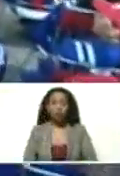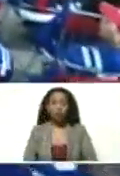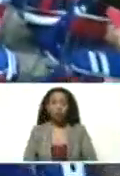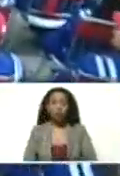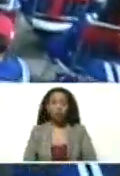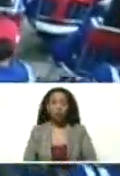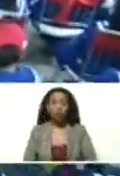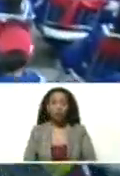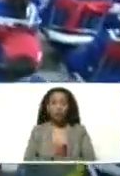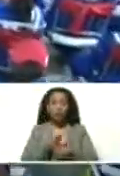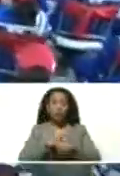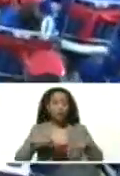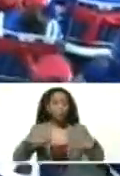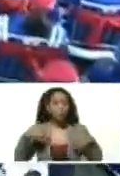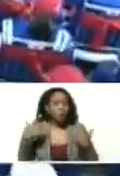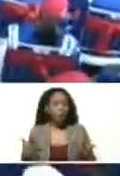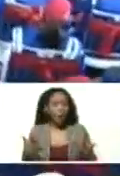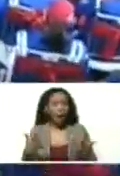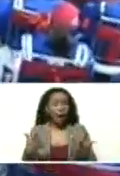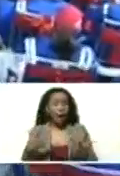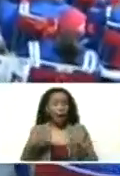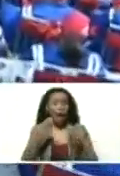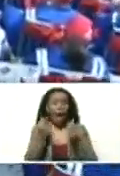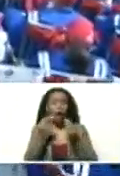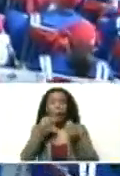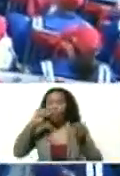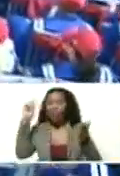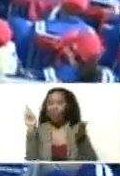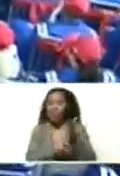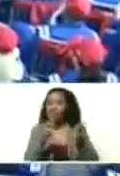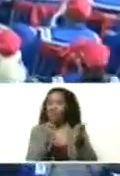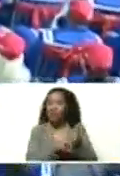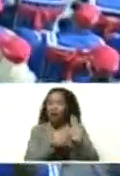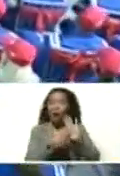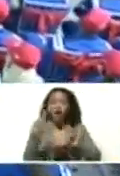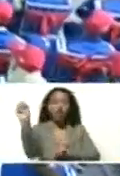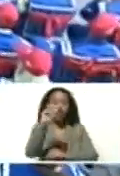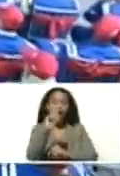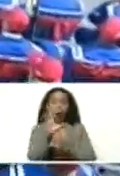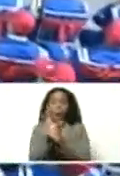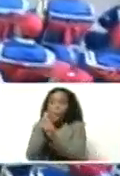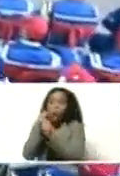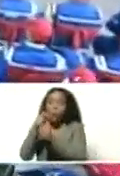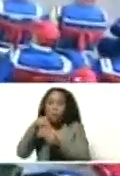Y es el crecimiento de la economía real, de la economía no petrolera.